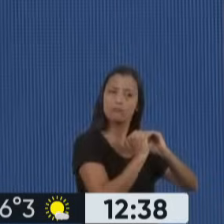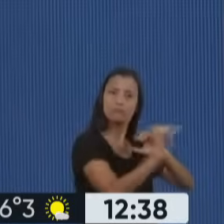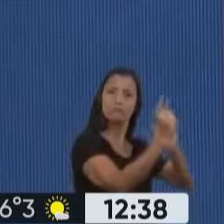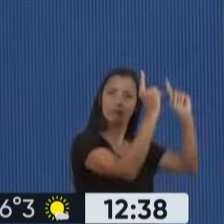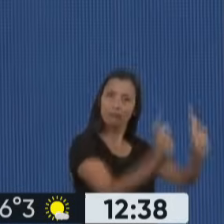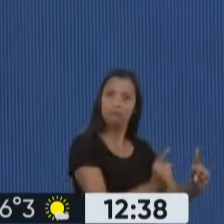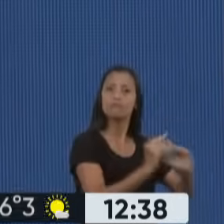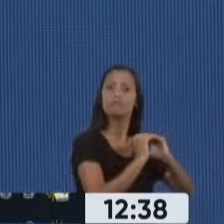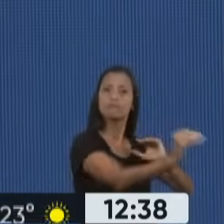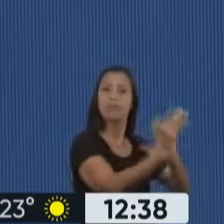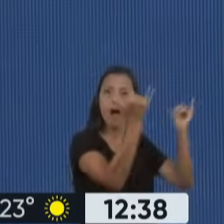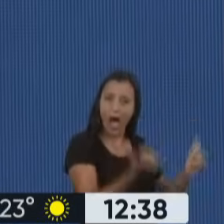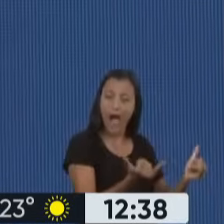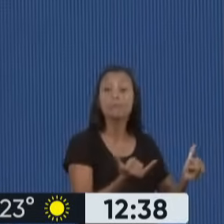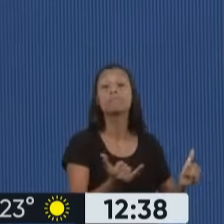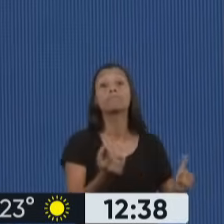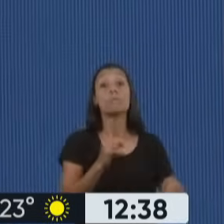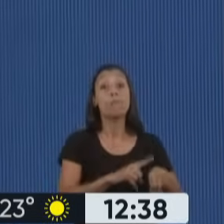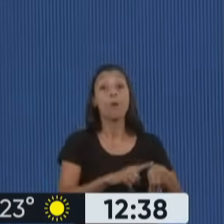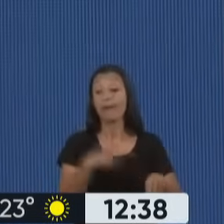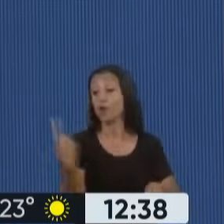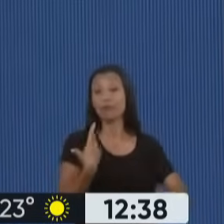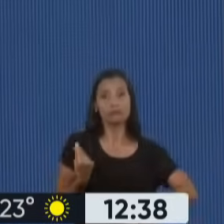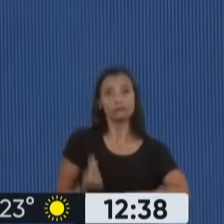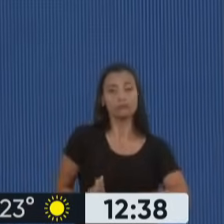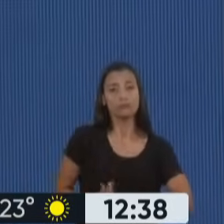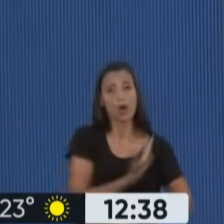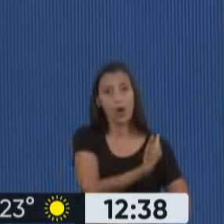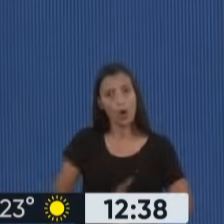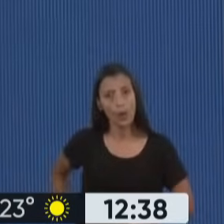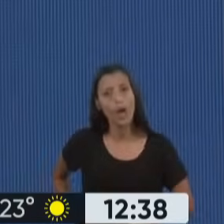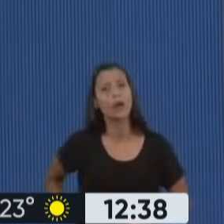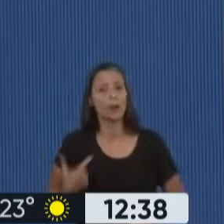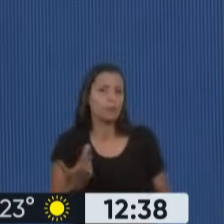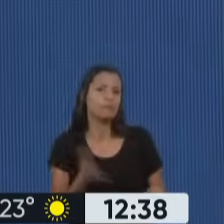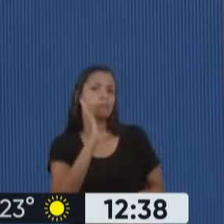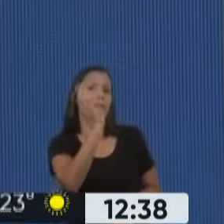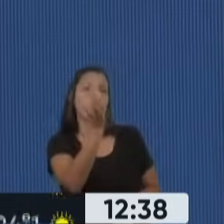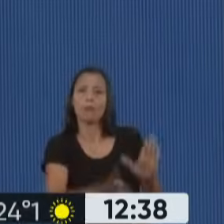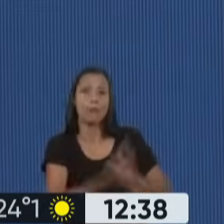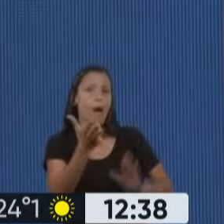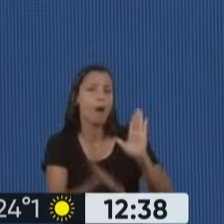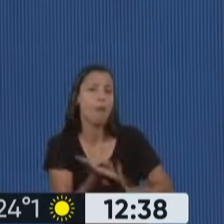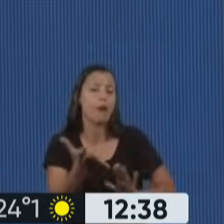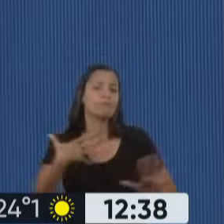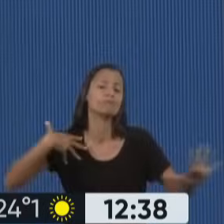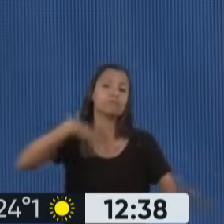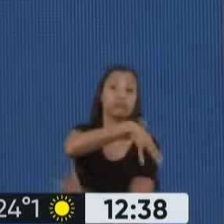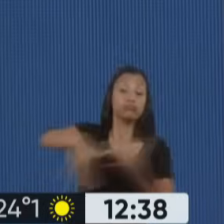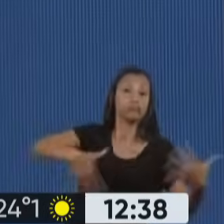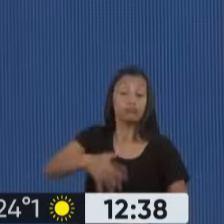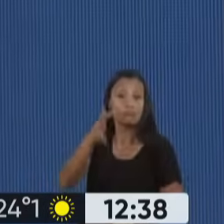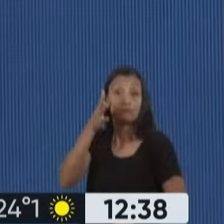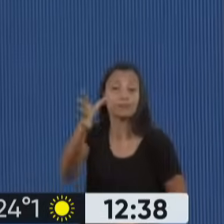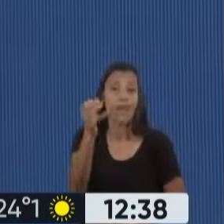Concretamente, cuando llegábamos, estábamos al borde de la crisis más grande de la historia